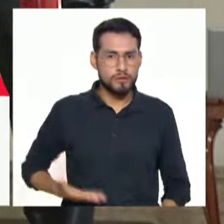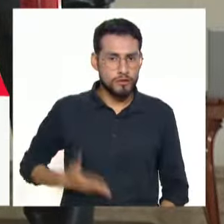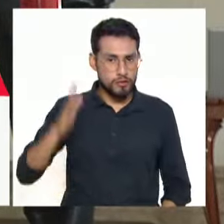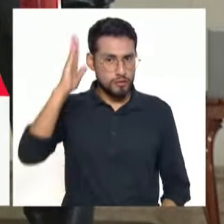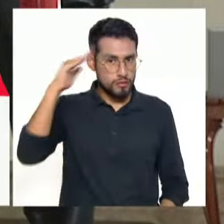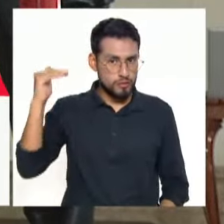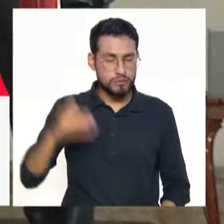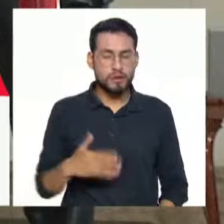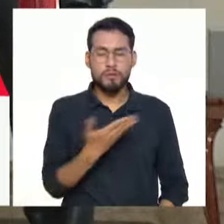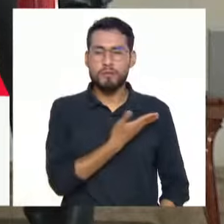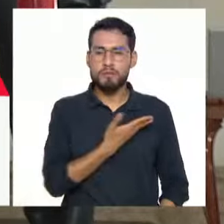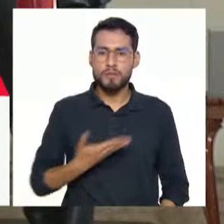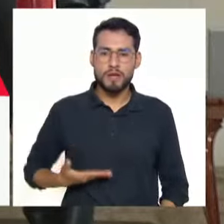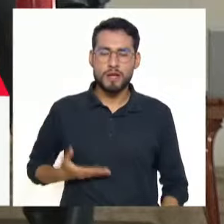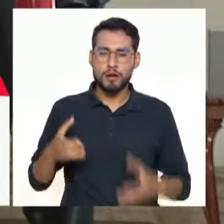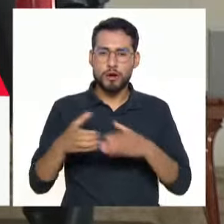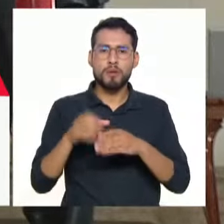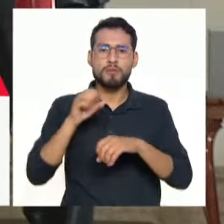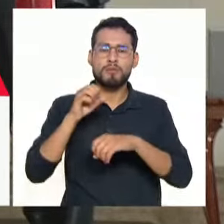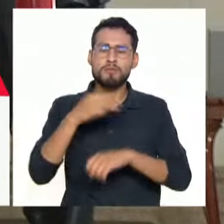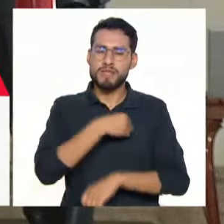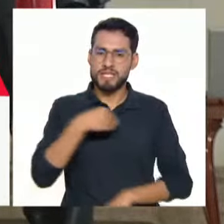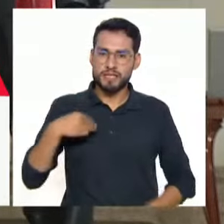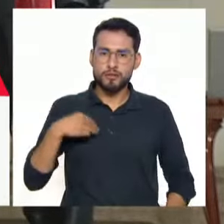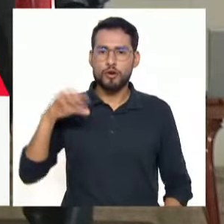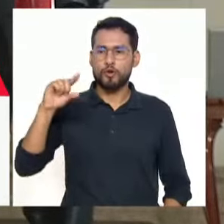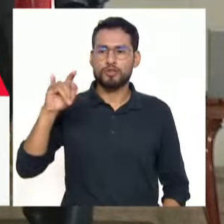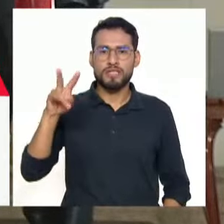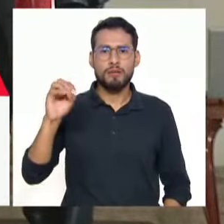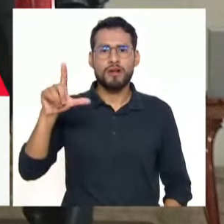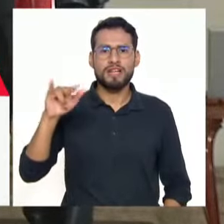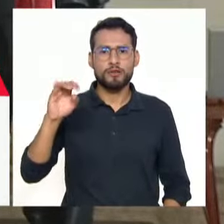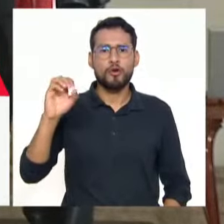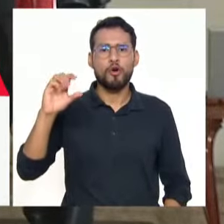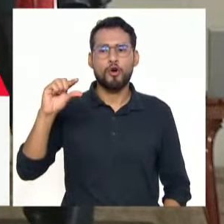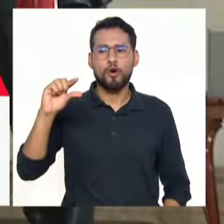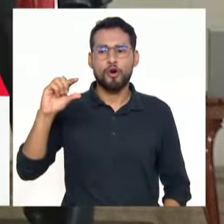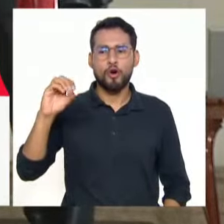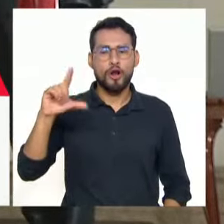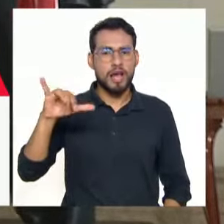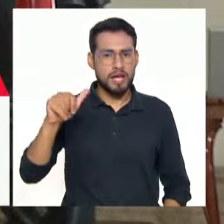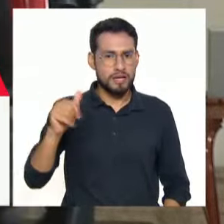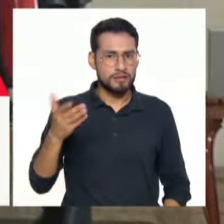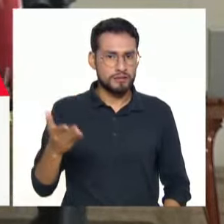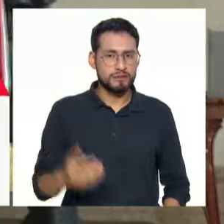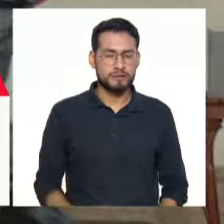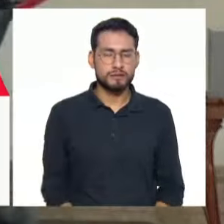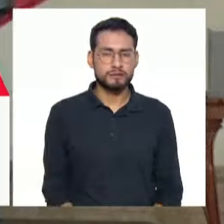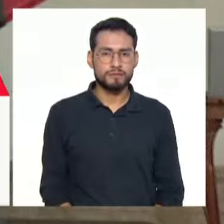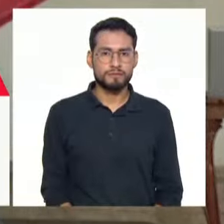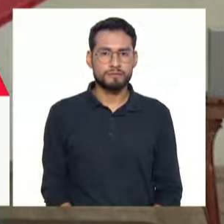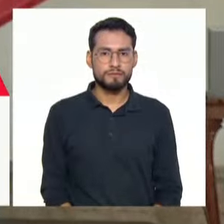Segarra, Presidenta de la República. Gustavo Lino Adriansén Olaya, Presidente del Consejo de Ministros.